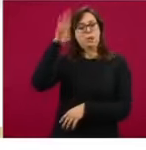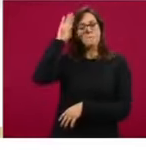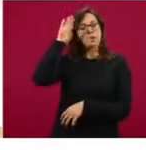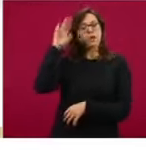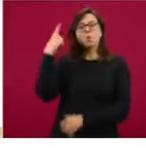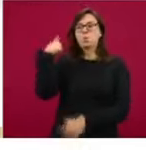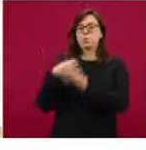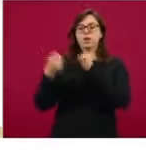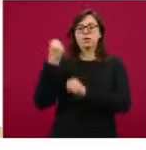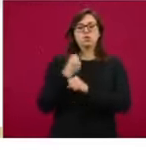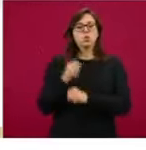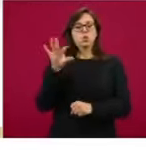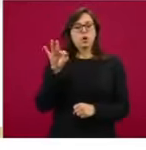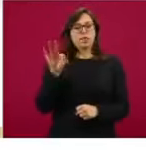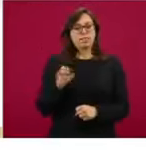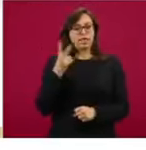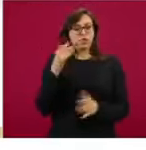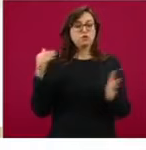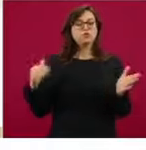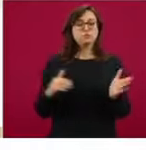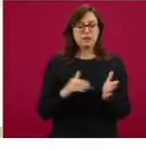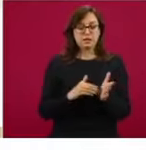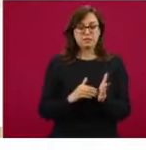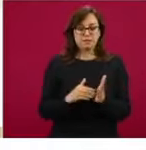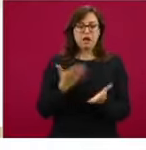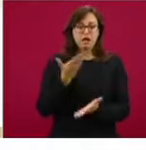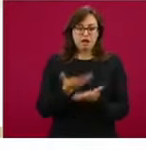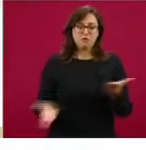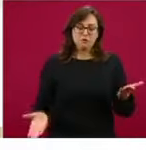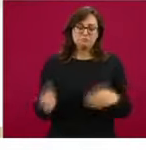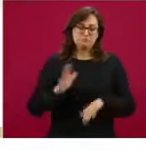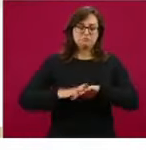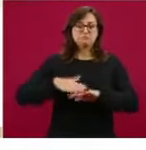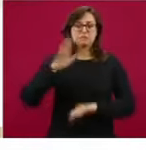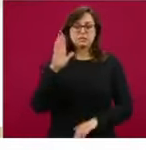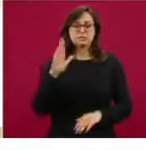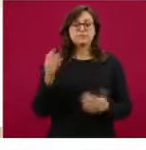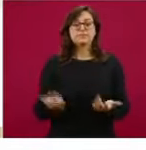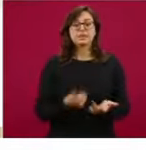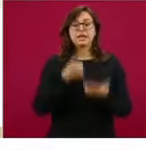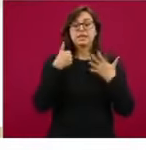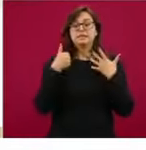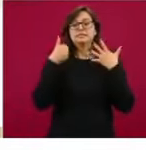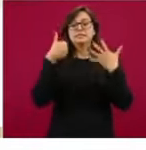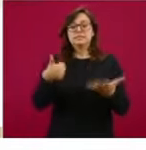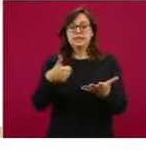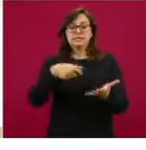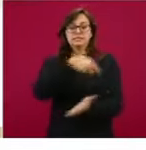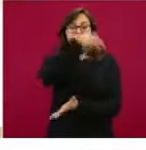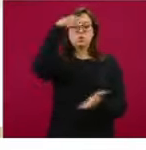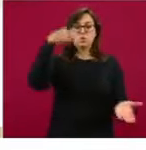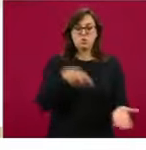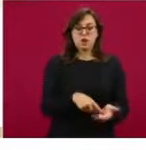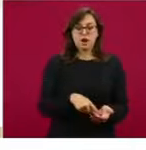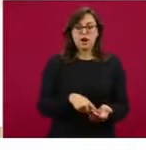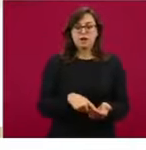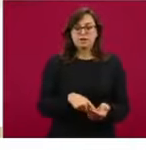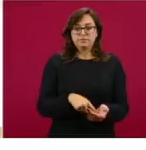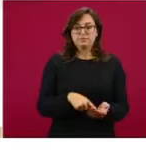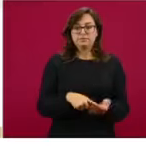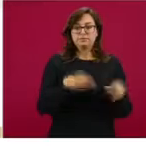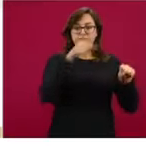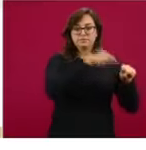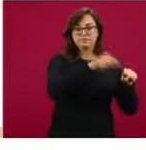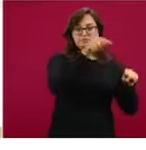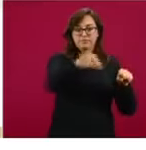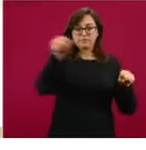42.000. Serán 6 sedes, 2 en la Ciudad de México, 2 en Guadalajara, 1 en Monterrey y 1 en